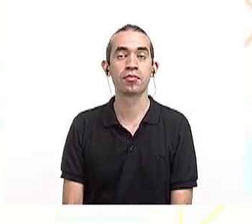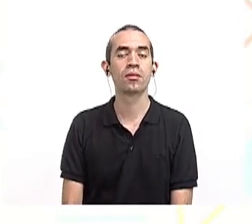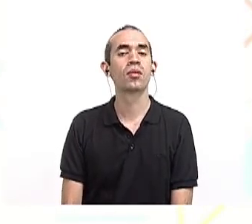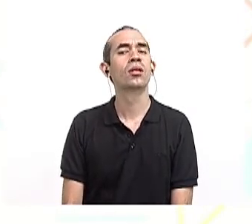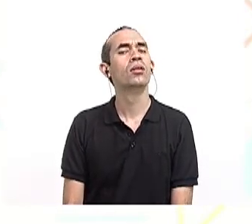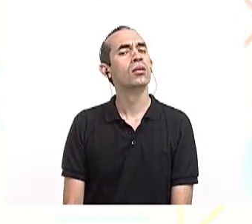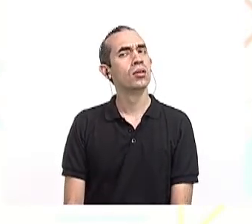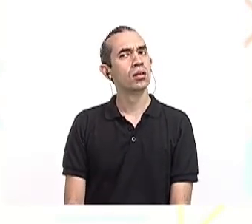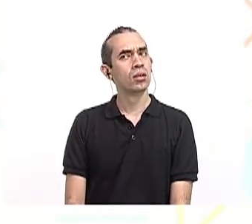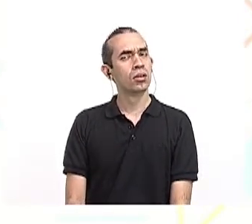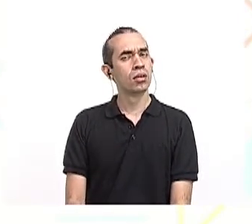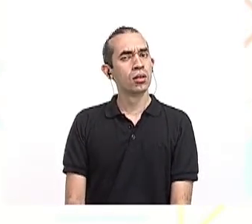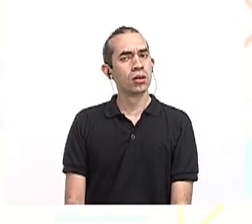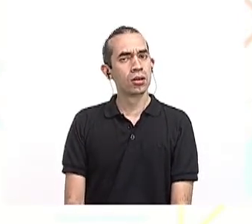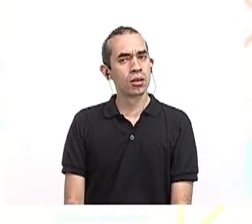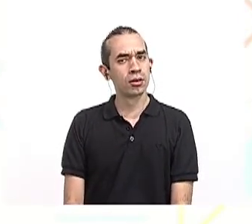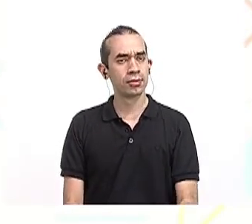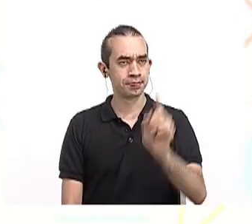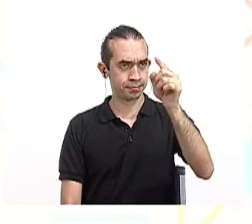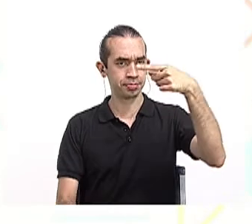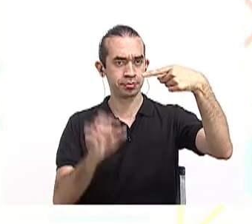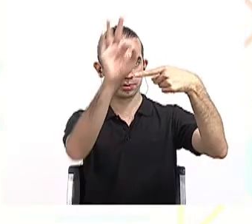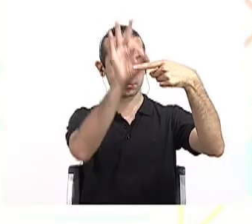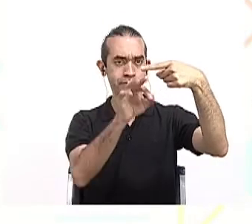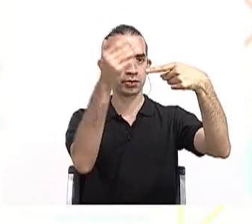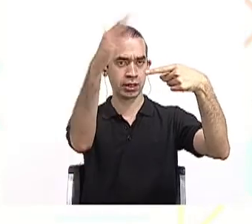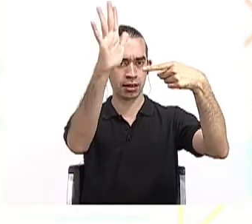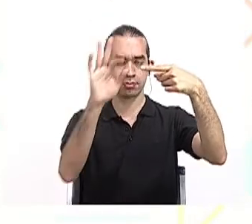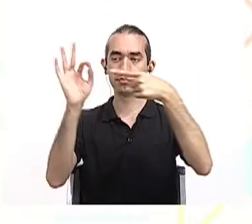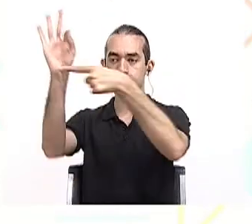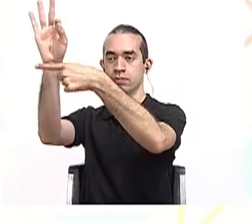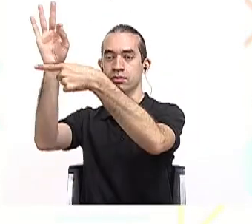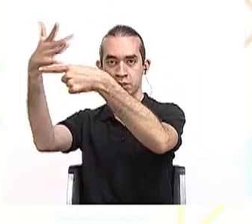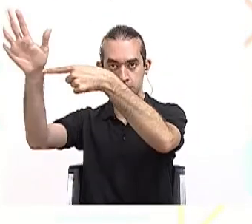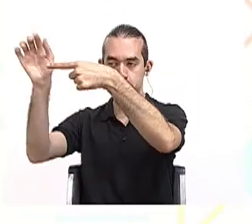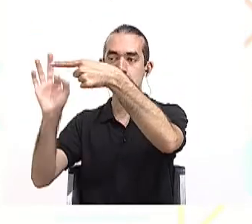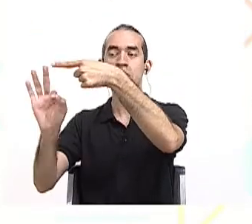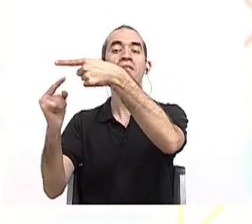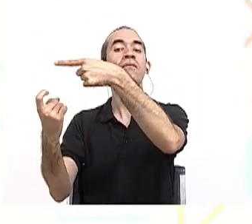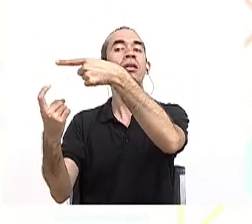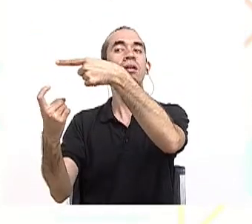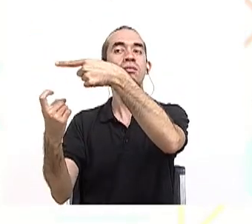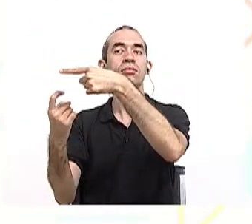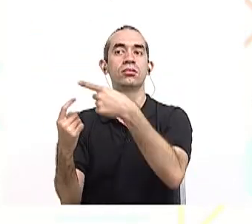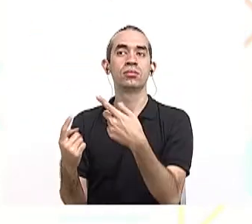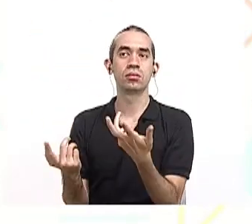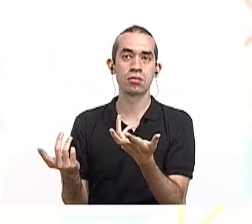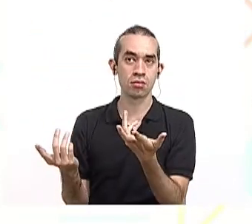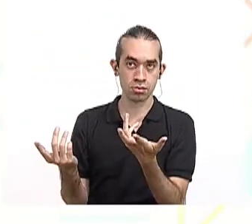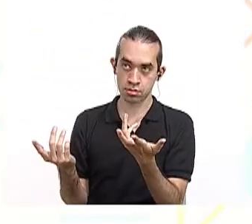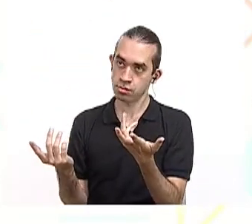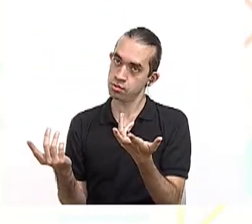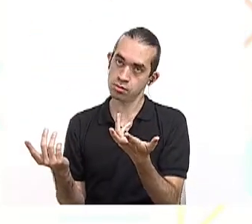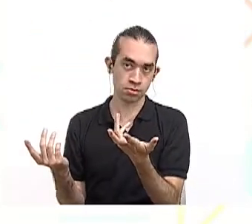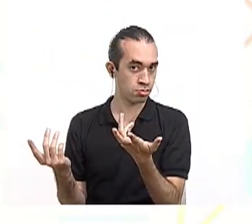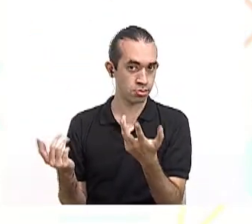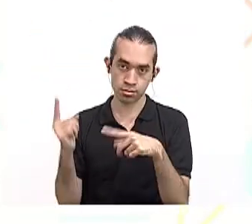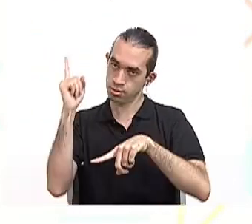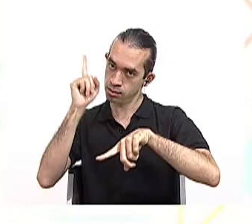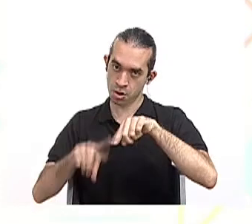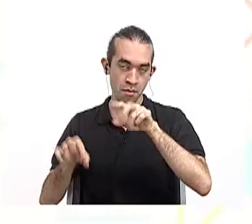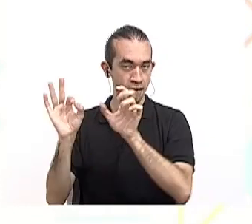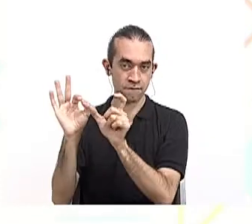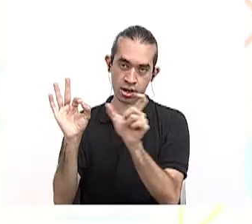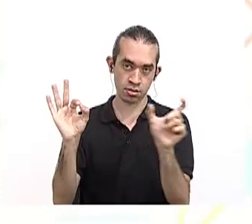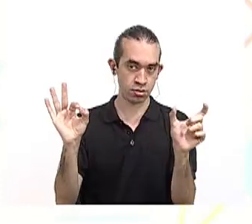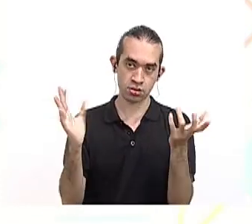Y el denominador de la segunda fracción, no hay ninguna factorización